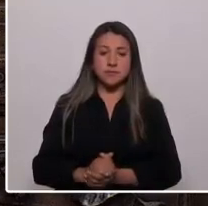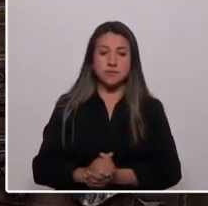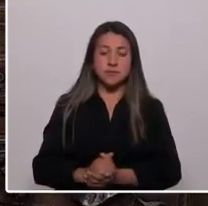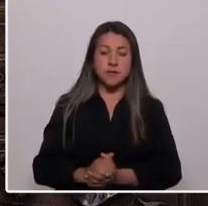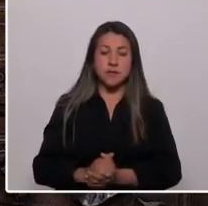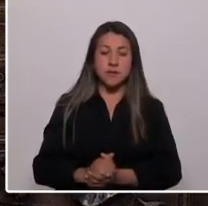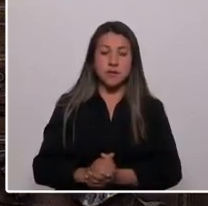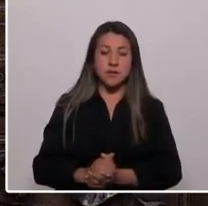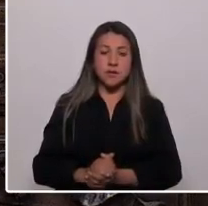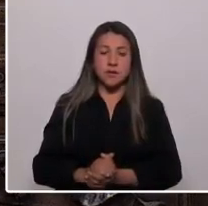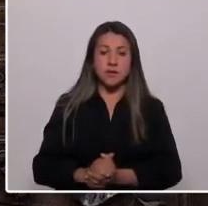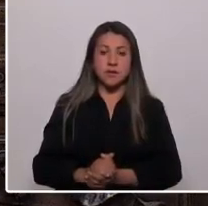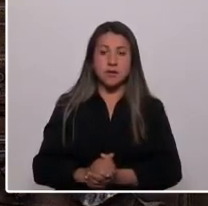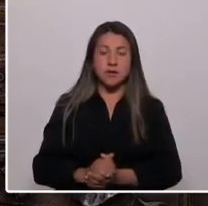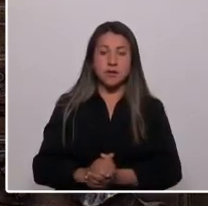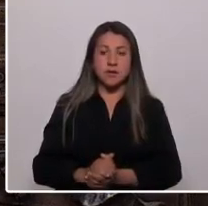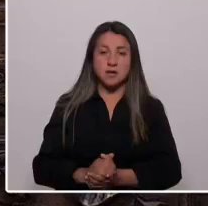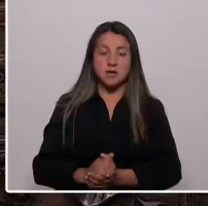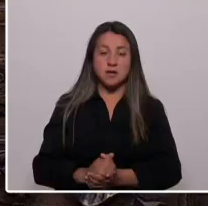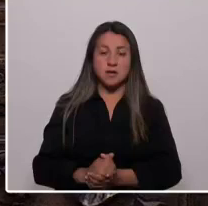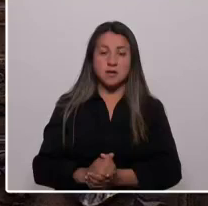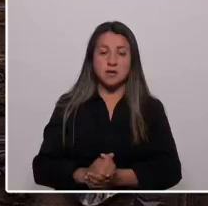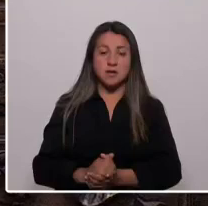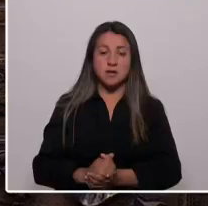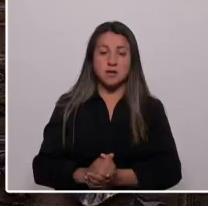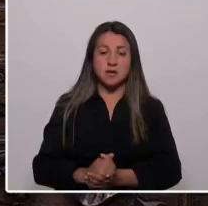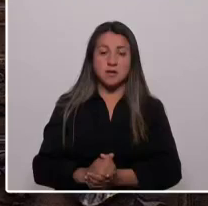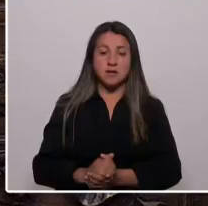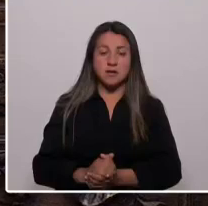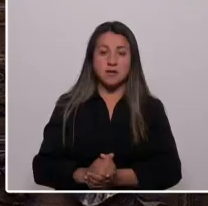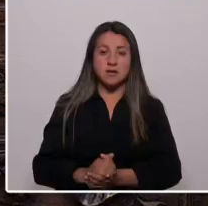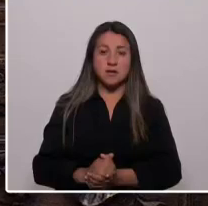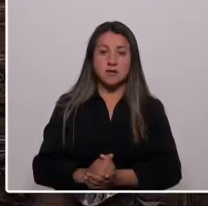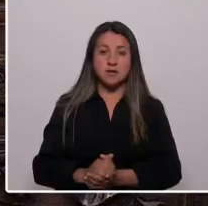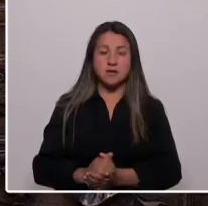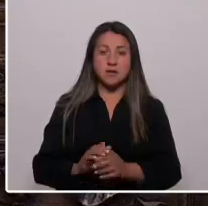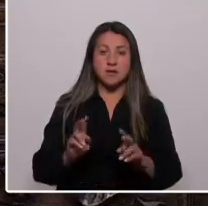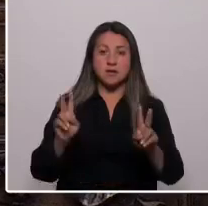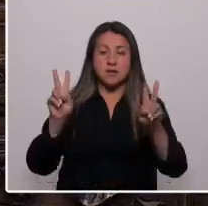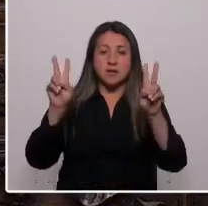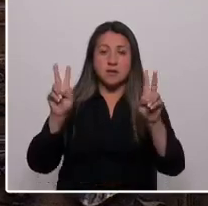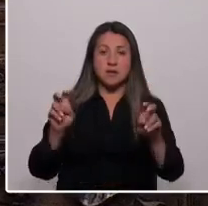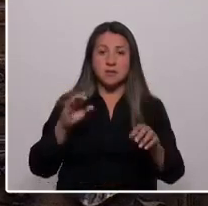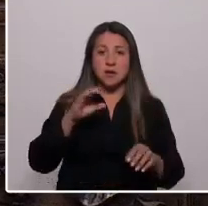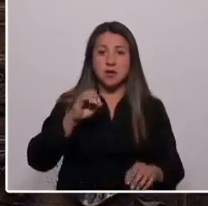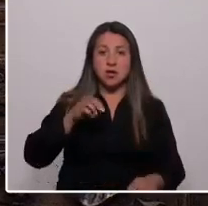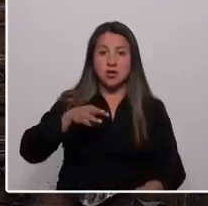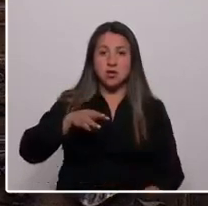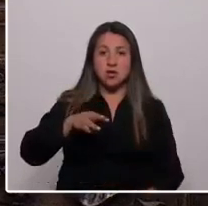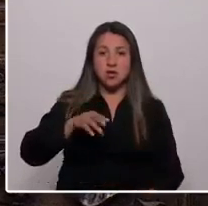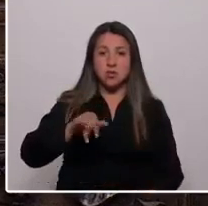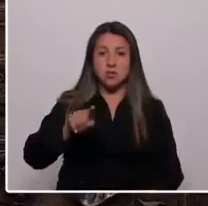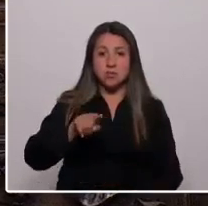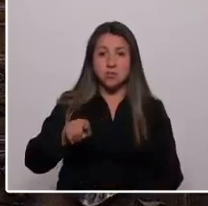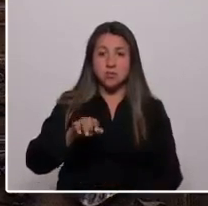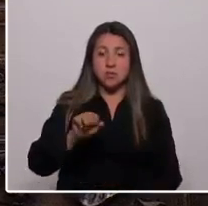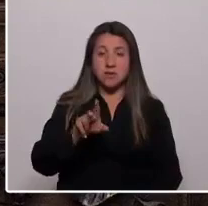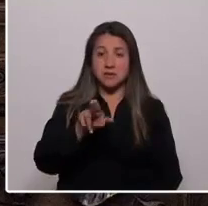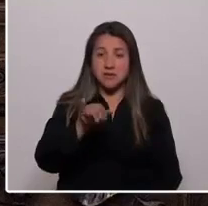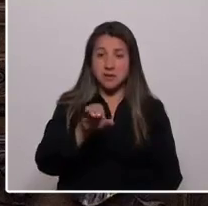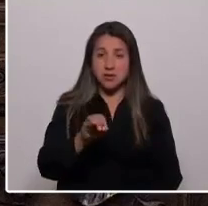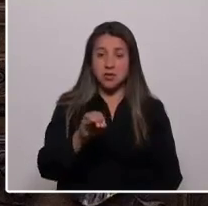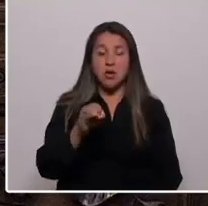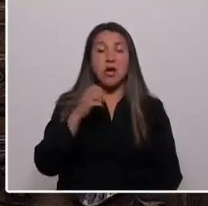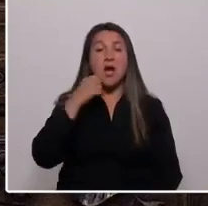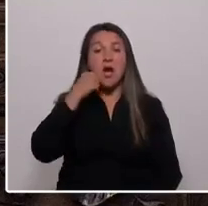el título de Merced es de realengo el de comisario no son más que una